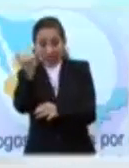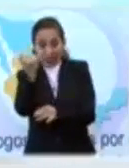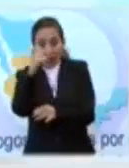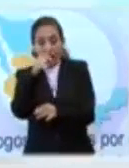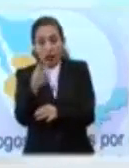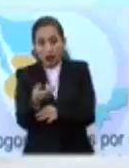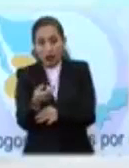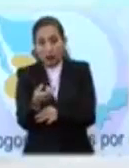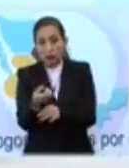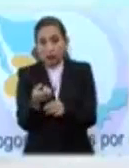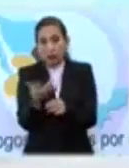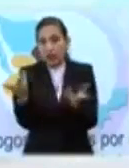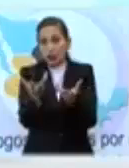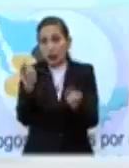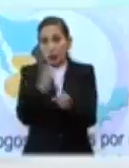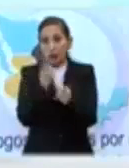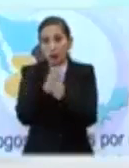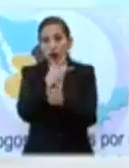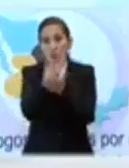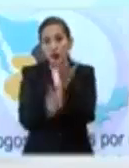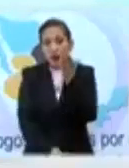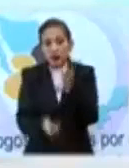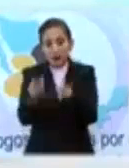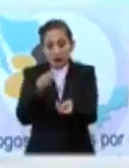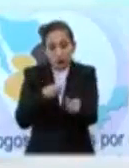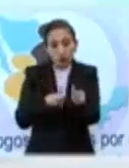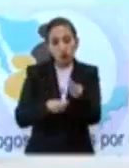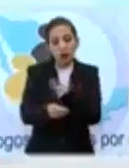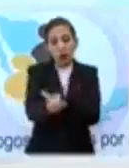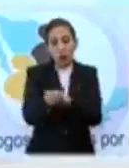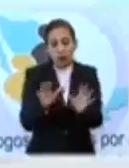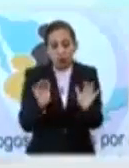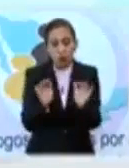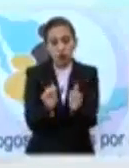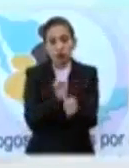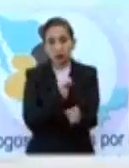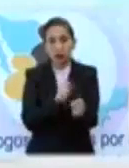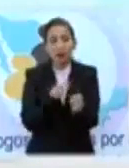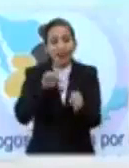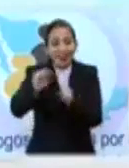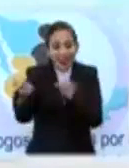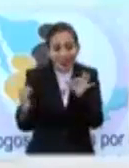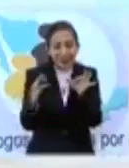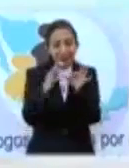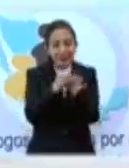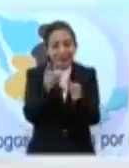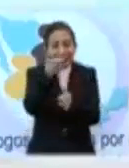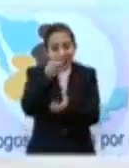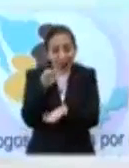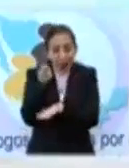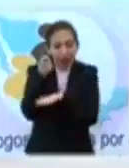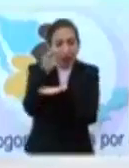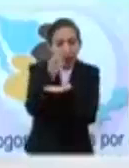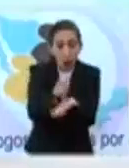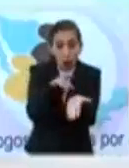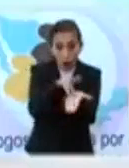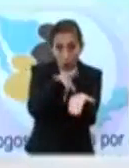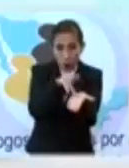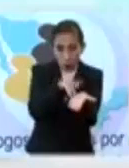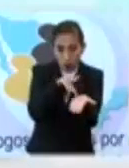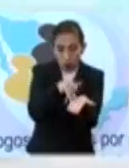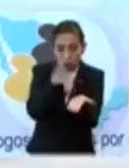hizo con los primeros programas de transferencias condicionadas fue el ligar esas transferencias de ingreso o apoyos